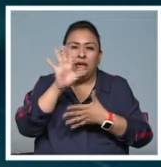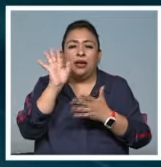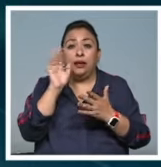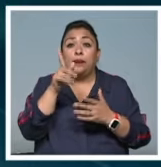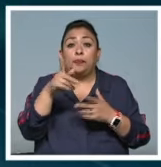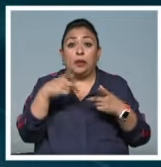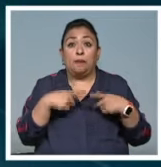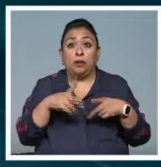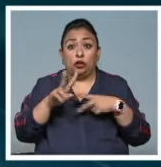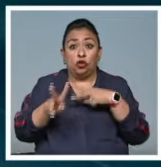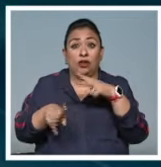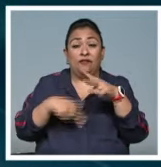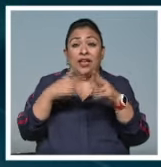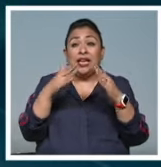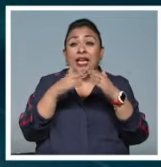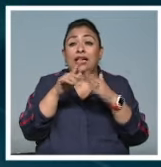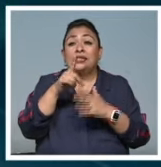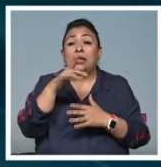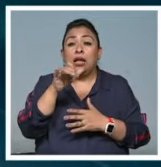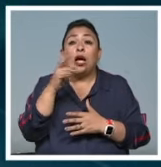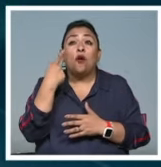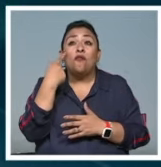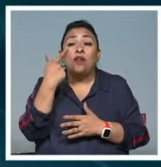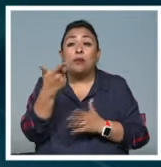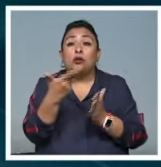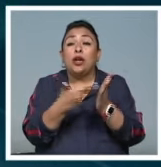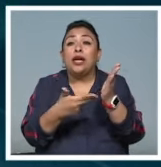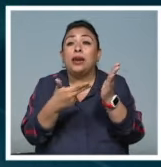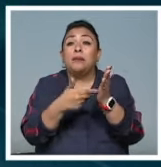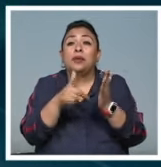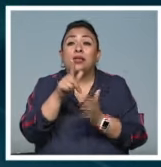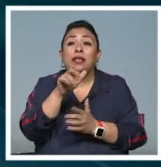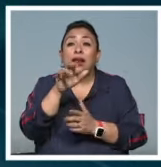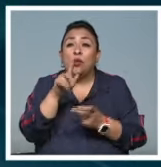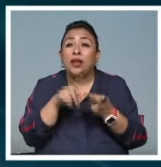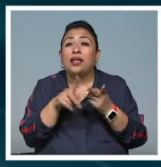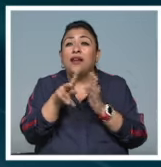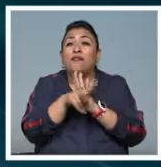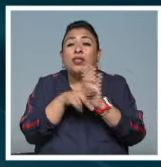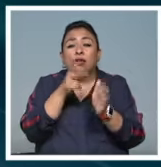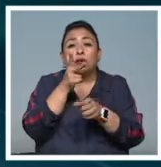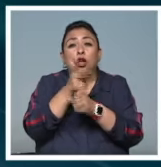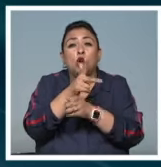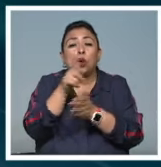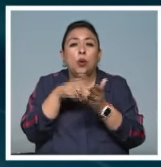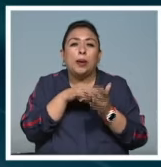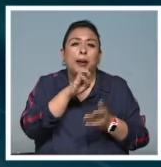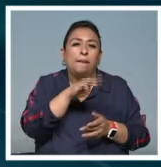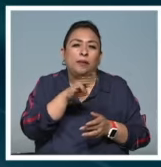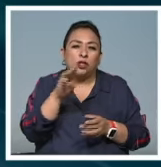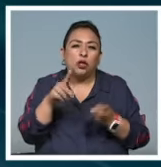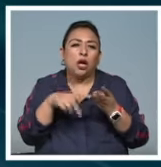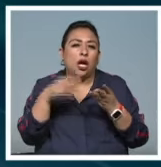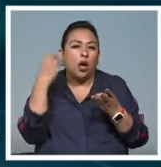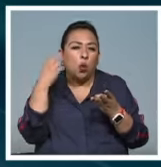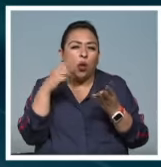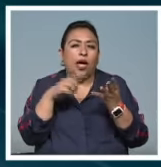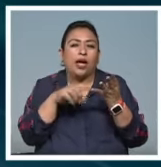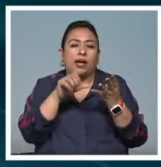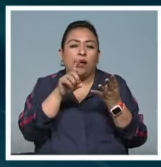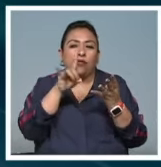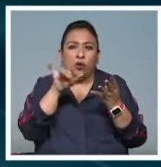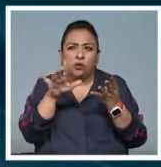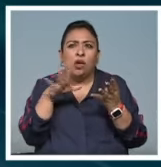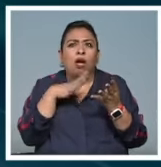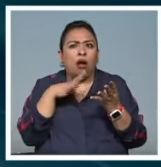El público que asista a la Casa del Lago podrá ver herramientas de laudería, videos elaborados en Michoacán, Oaxaca y Andalucía, en donde